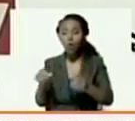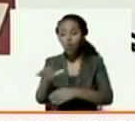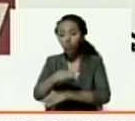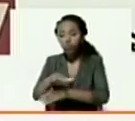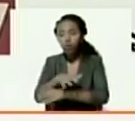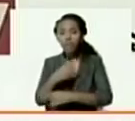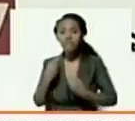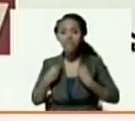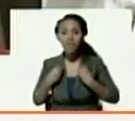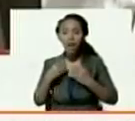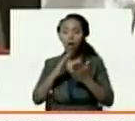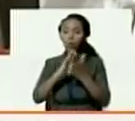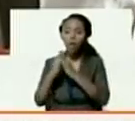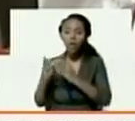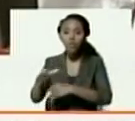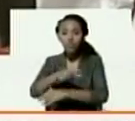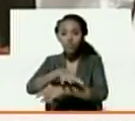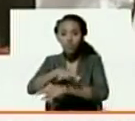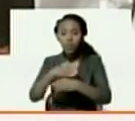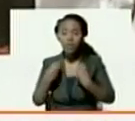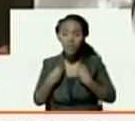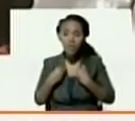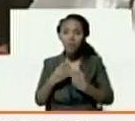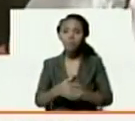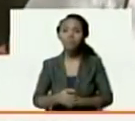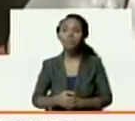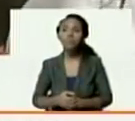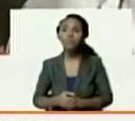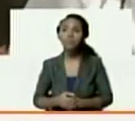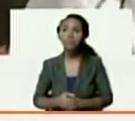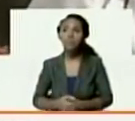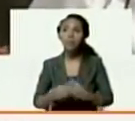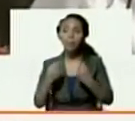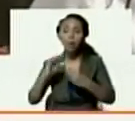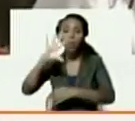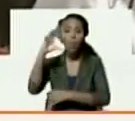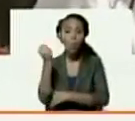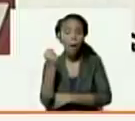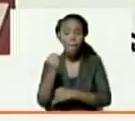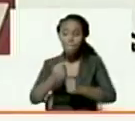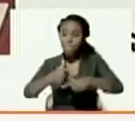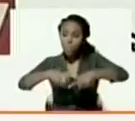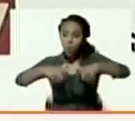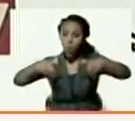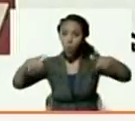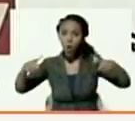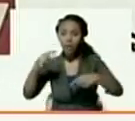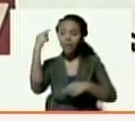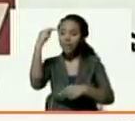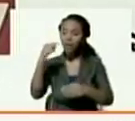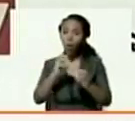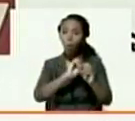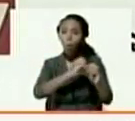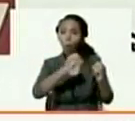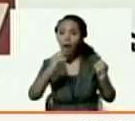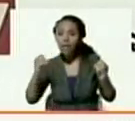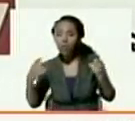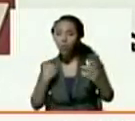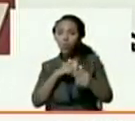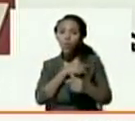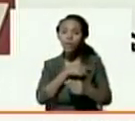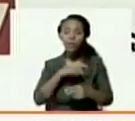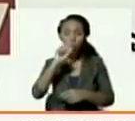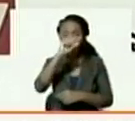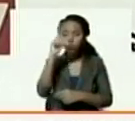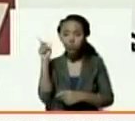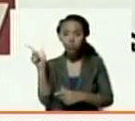comunidad dependiendo la comunidad donde viva, para lograr el mayor nivel de organización de nuestro partido.